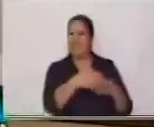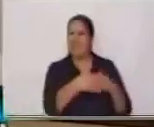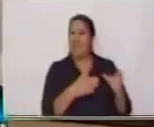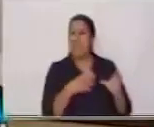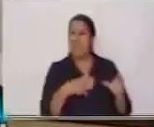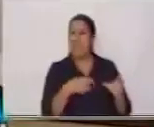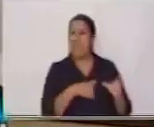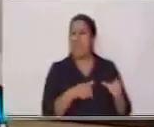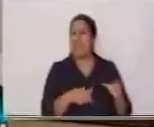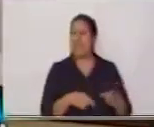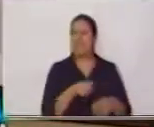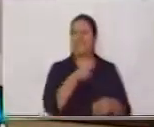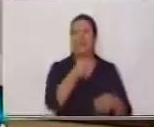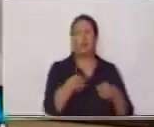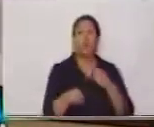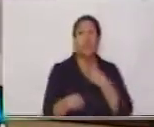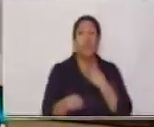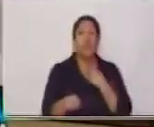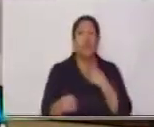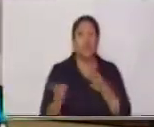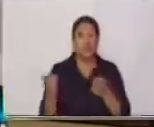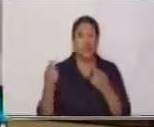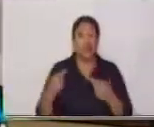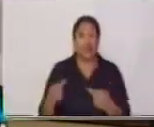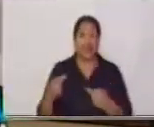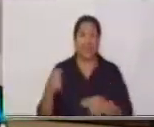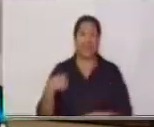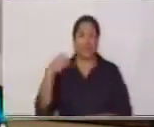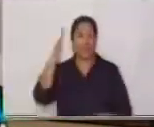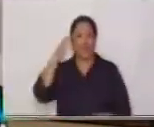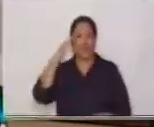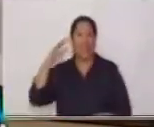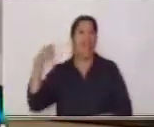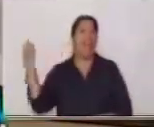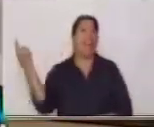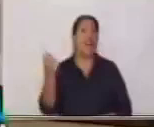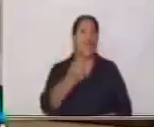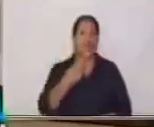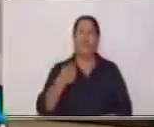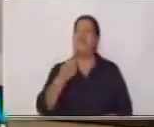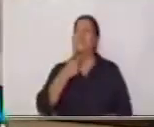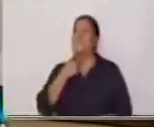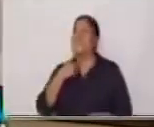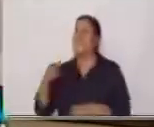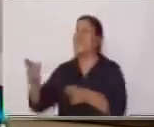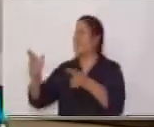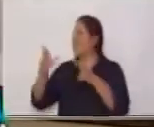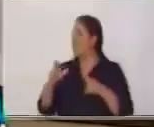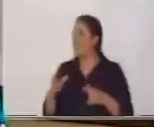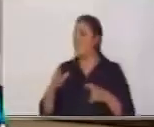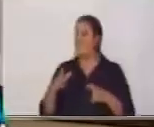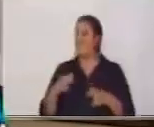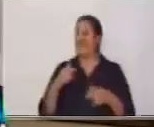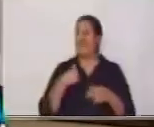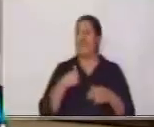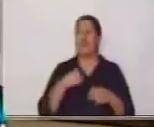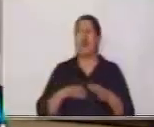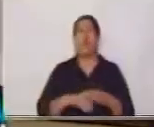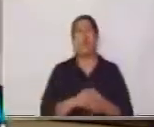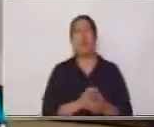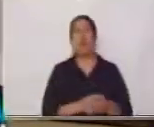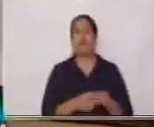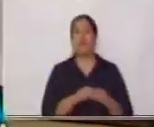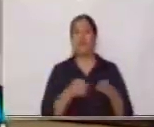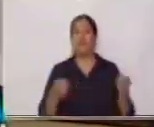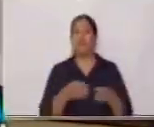¿A ustedes les gustan los regalos? Yo sé que a todos nos gustan los regalos. Bueno, ya le quité el papel. Creo que adentro hay